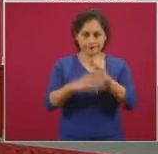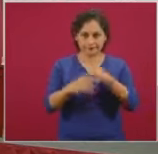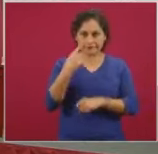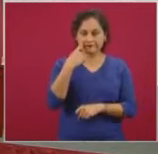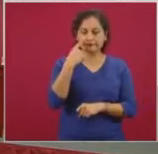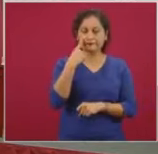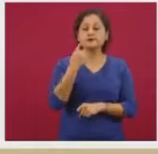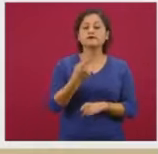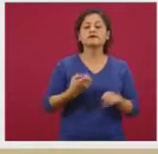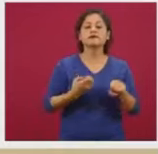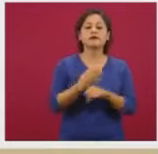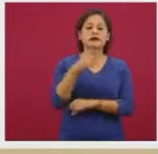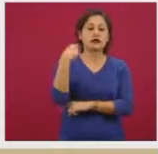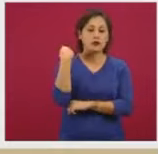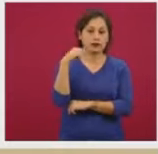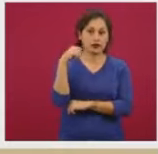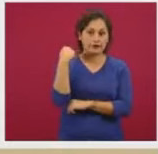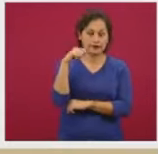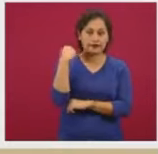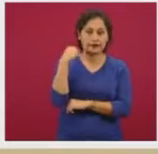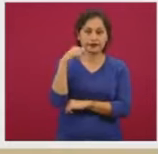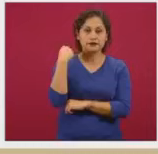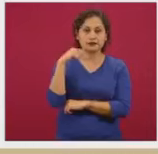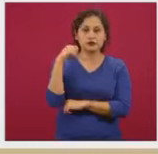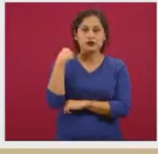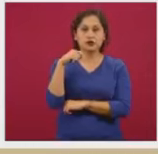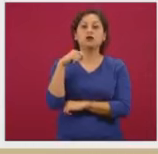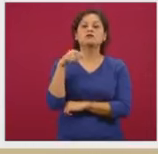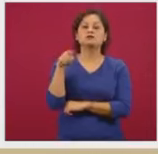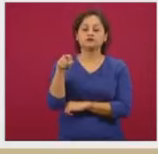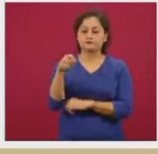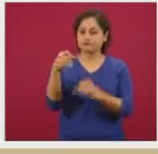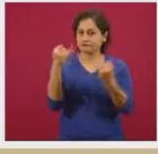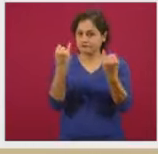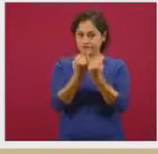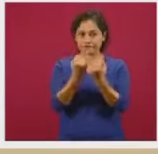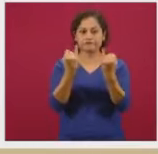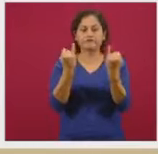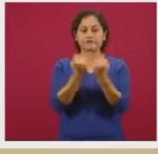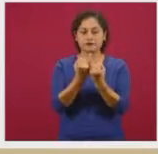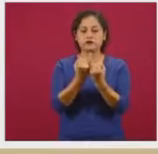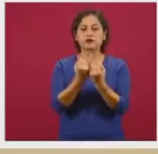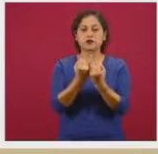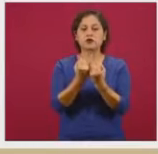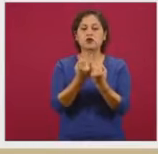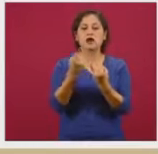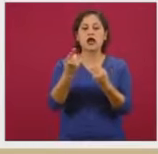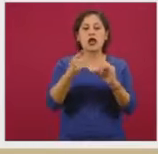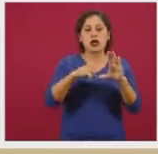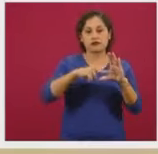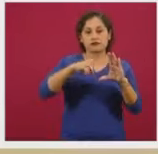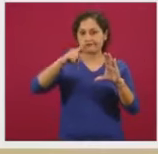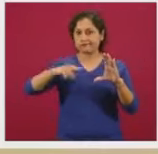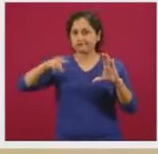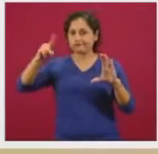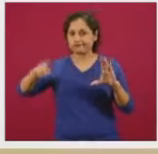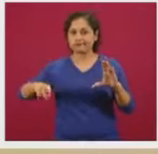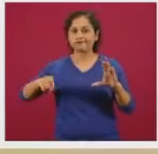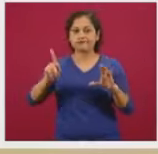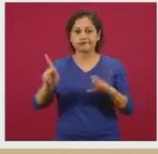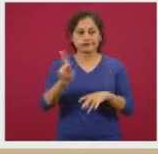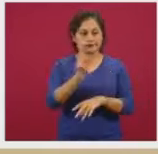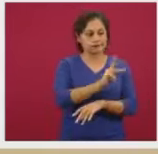tenemos Tabasco. También se refleja mucho también la misma curva bimodal que observamos en los casos estimados